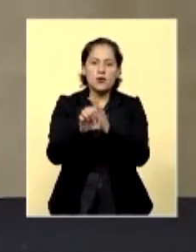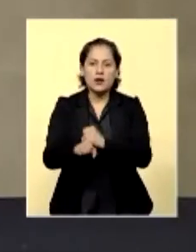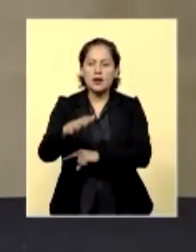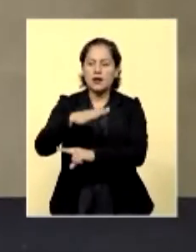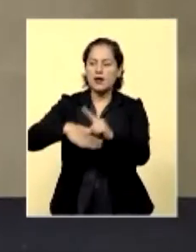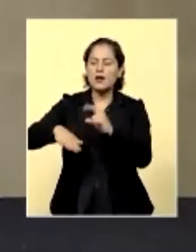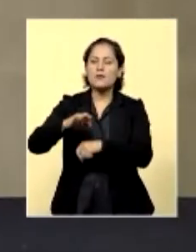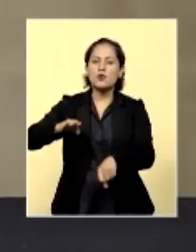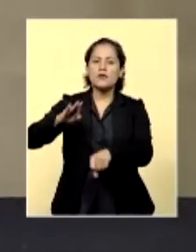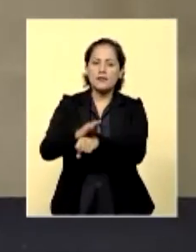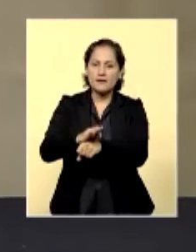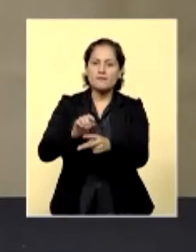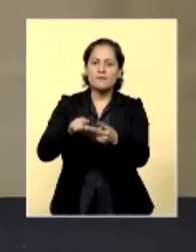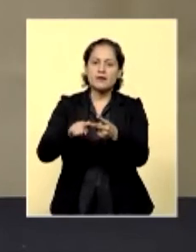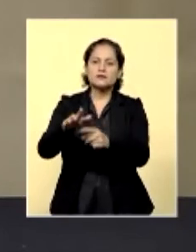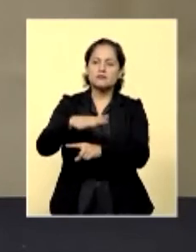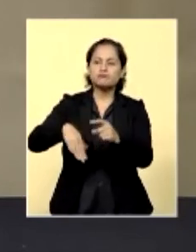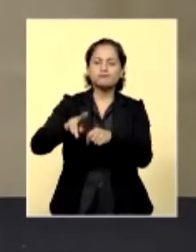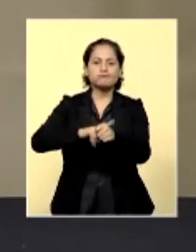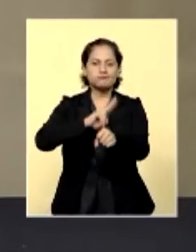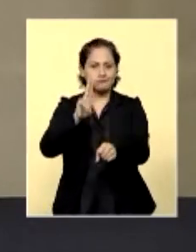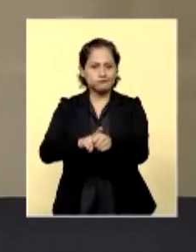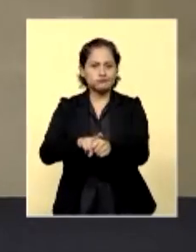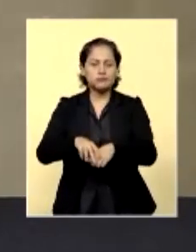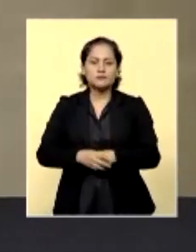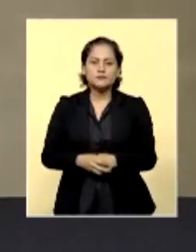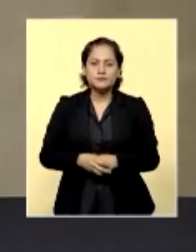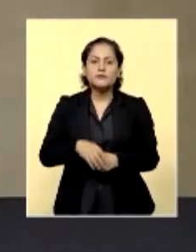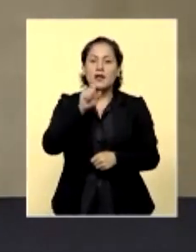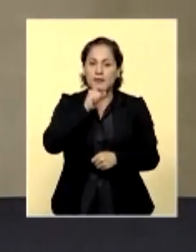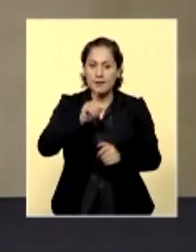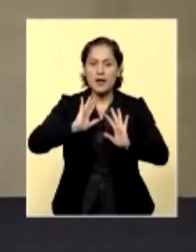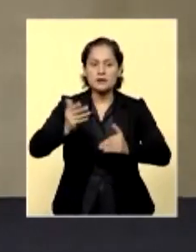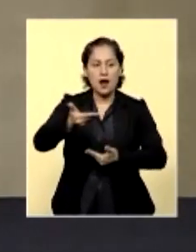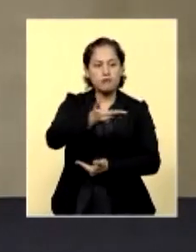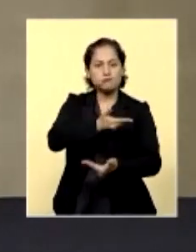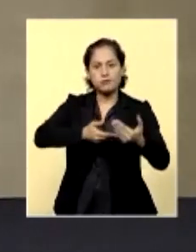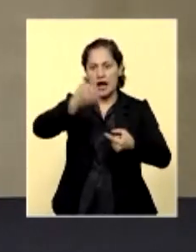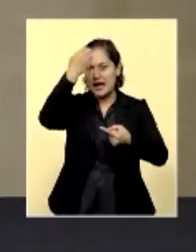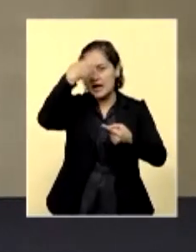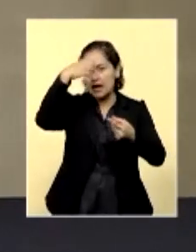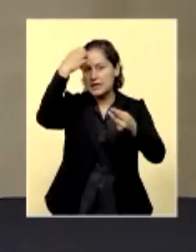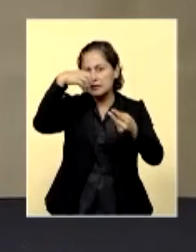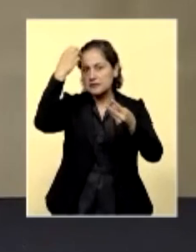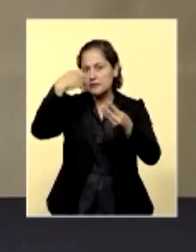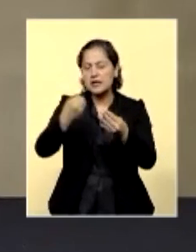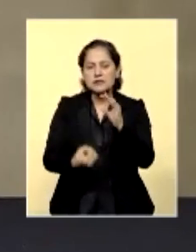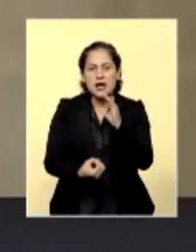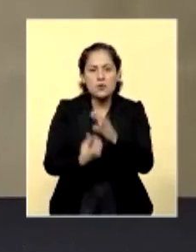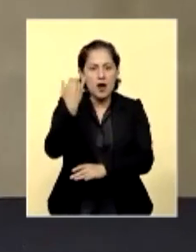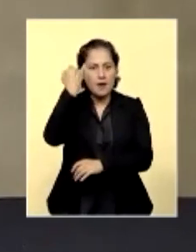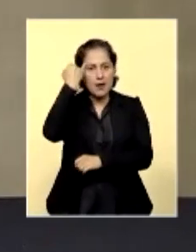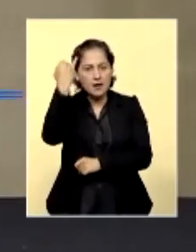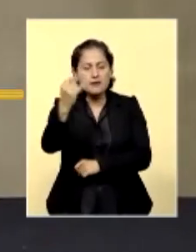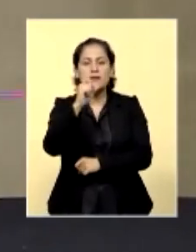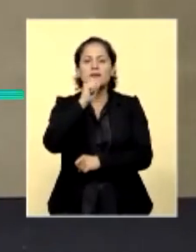con la protección y defensa del medio ambiente. Compartimos experiencias creativas e innovadoras de justiciabilidad